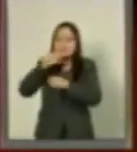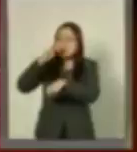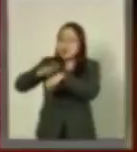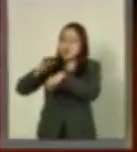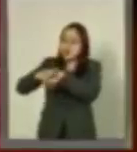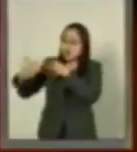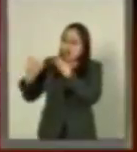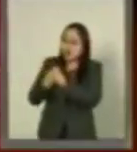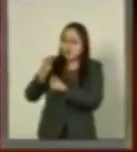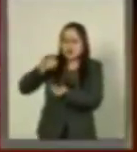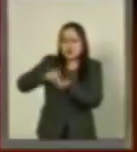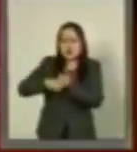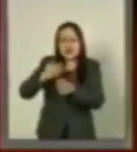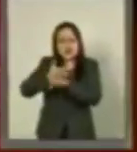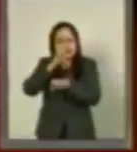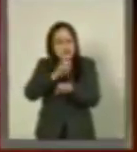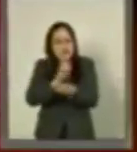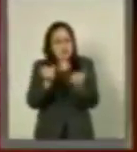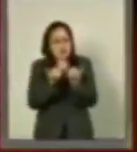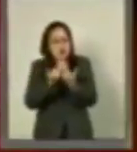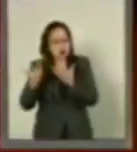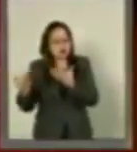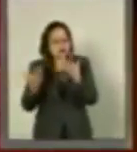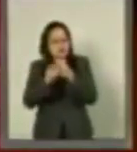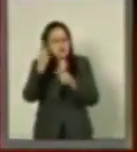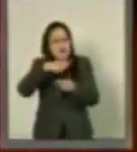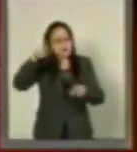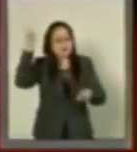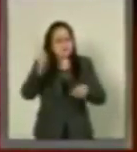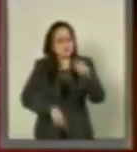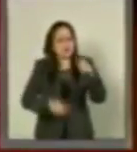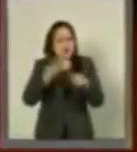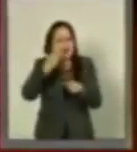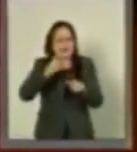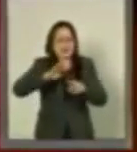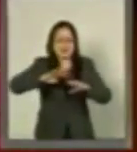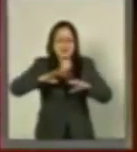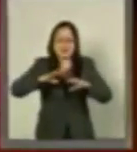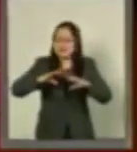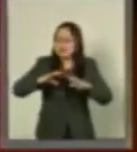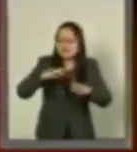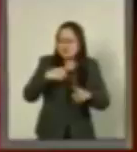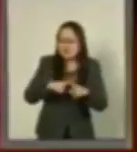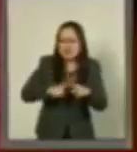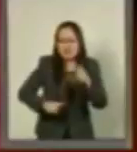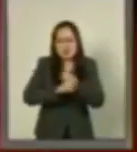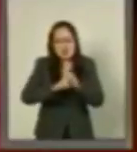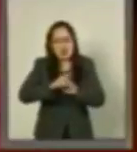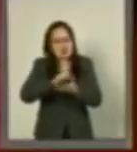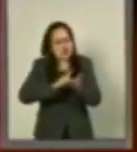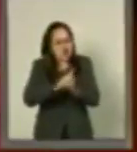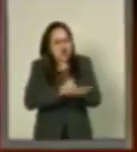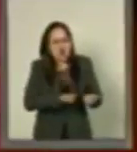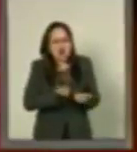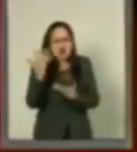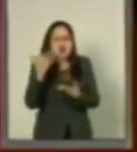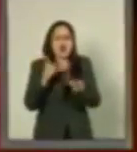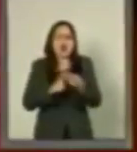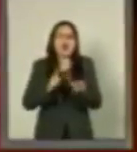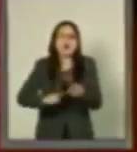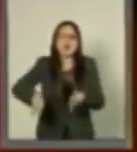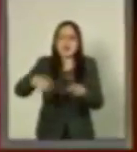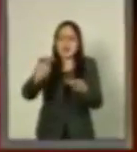las policías estatales para combatir el tráfico de drogas y